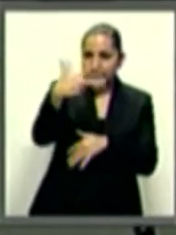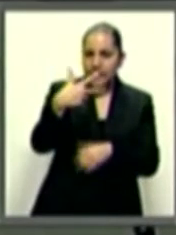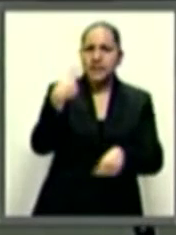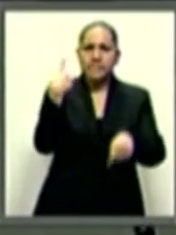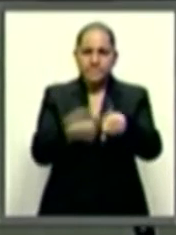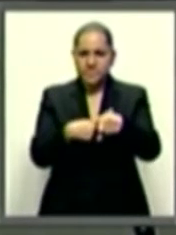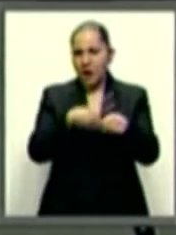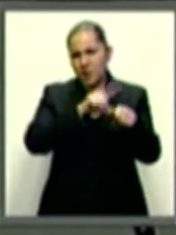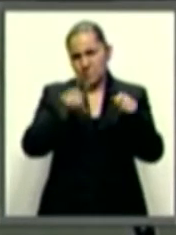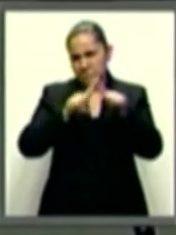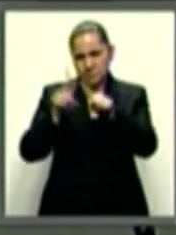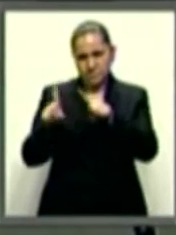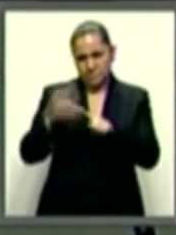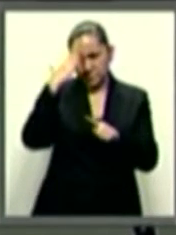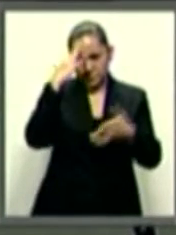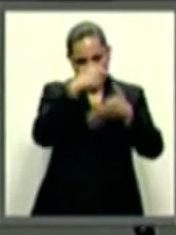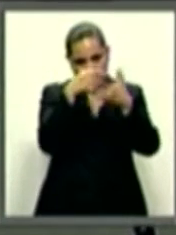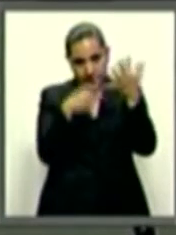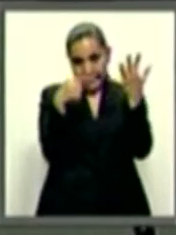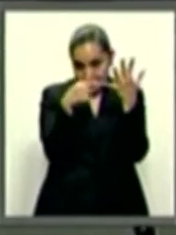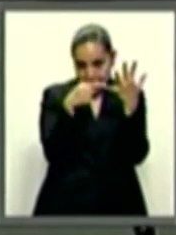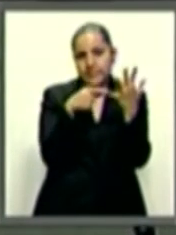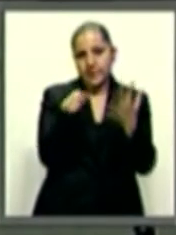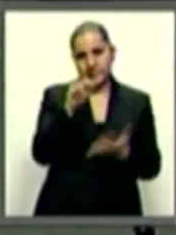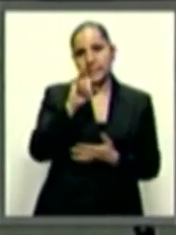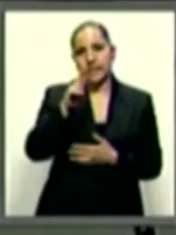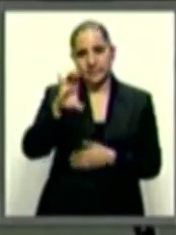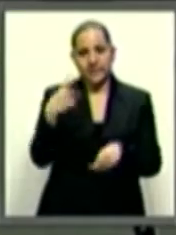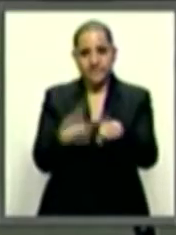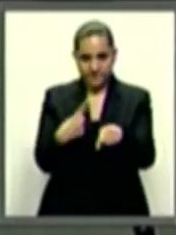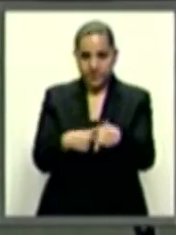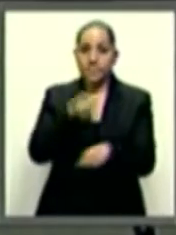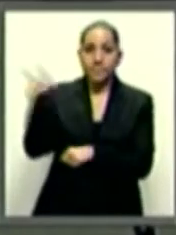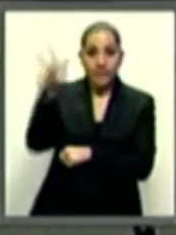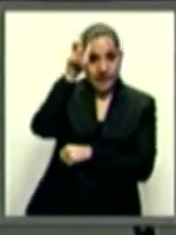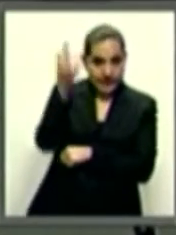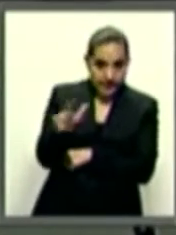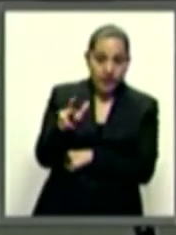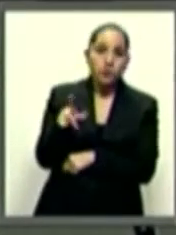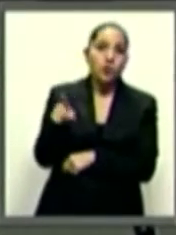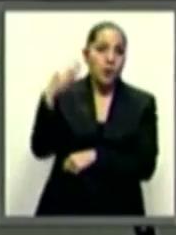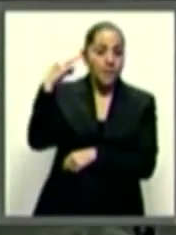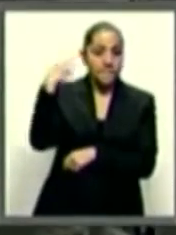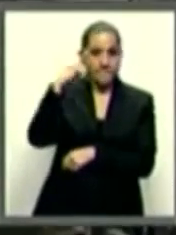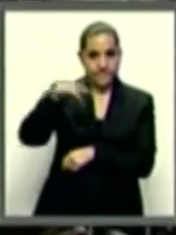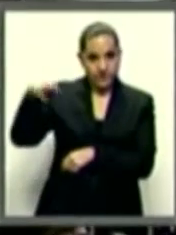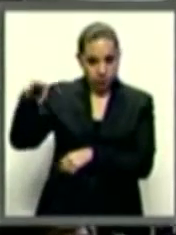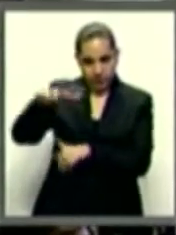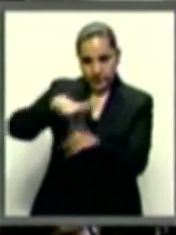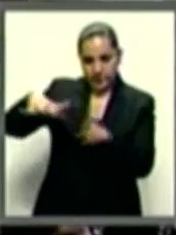la 3ª a nivel hospitalario. En el municipio de Hidalgo, en Michoacán, cabecera de mi